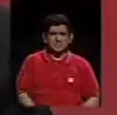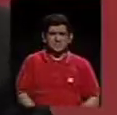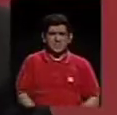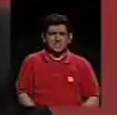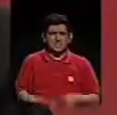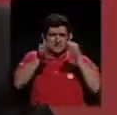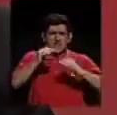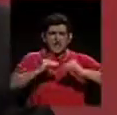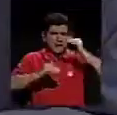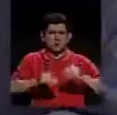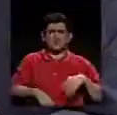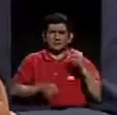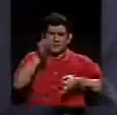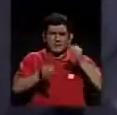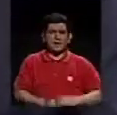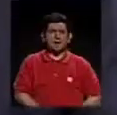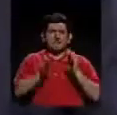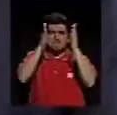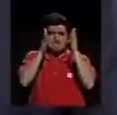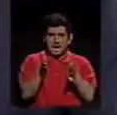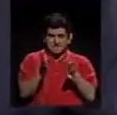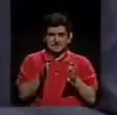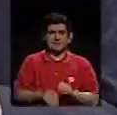Suprema magistrados con